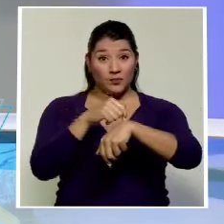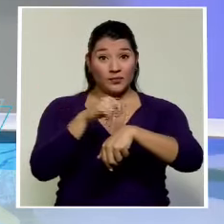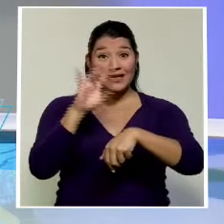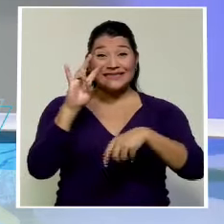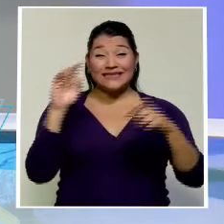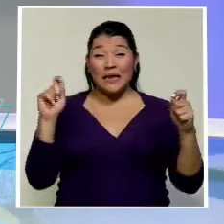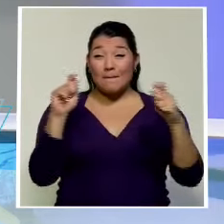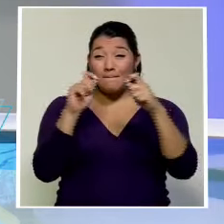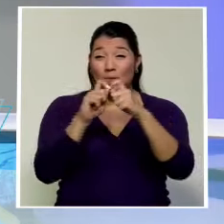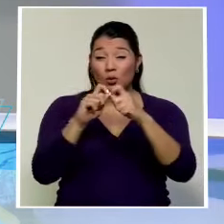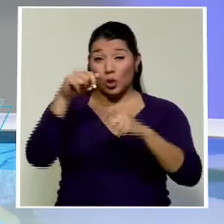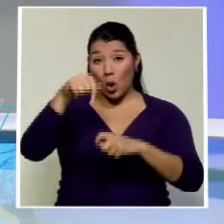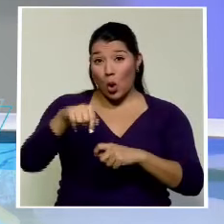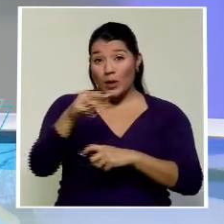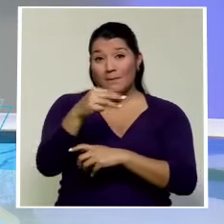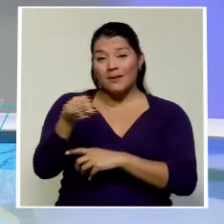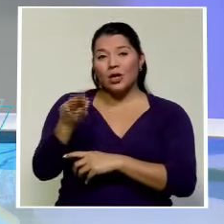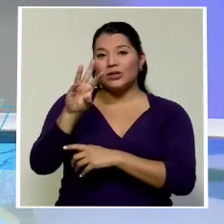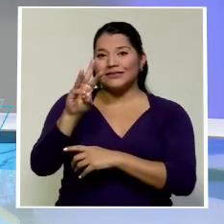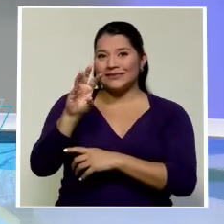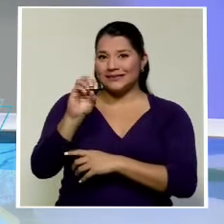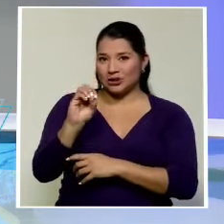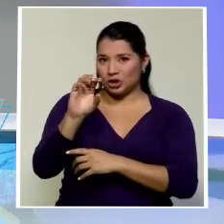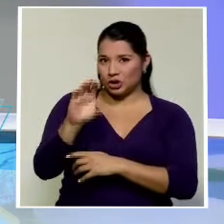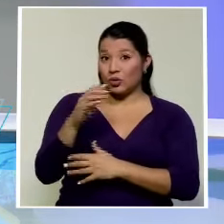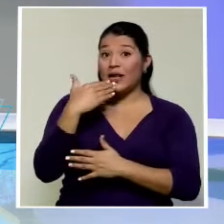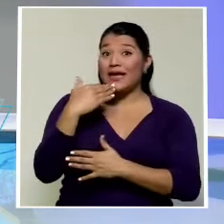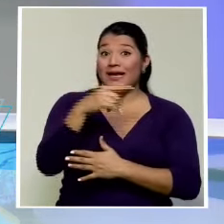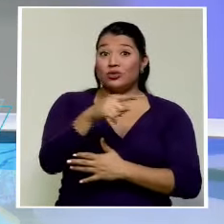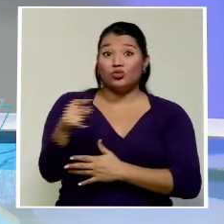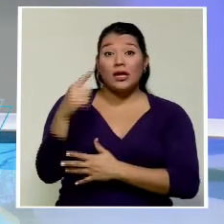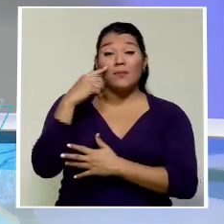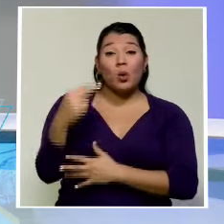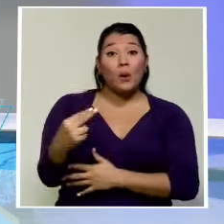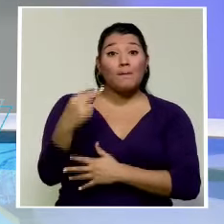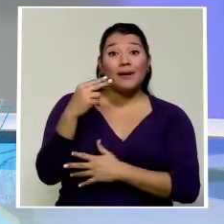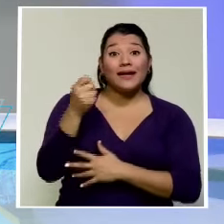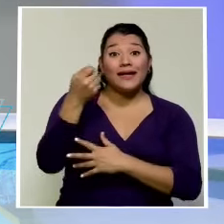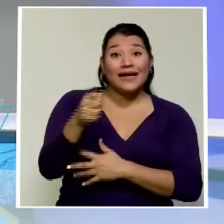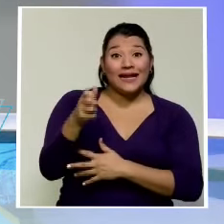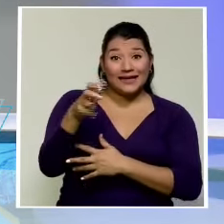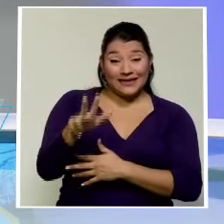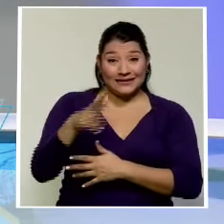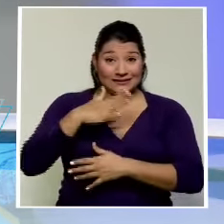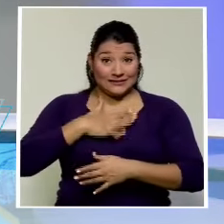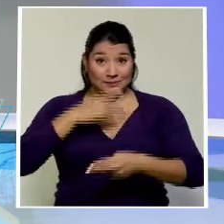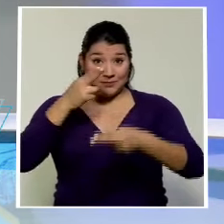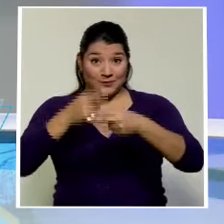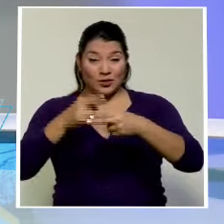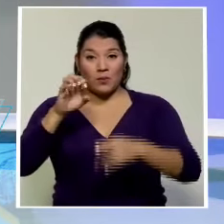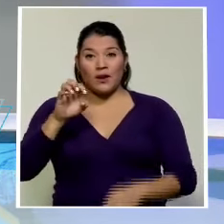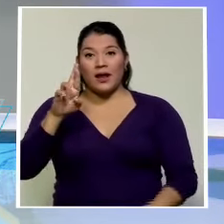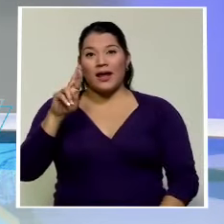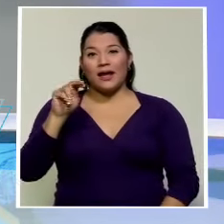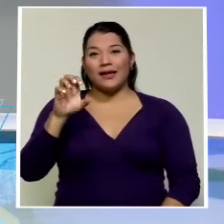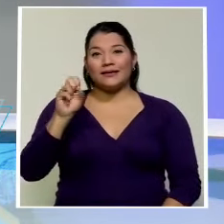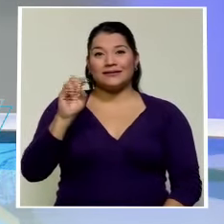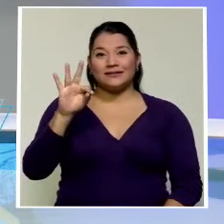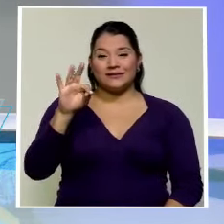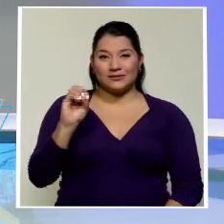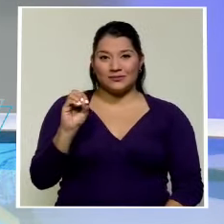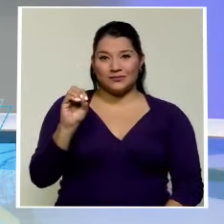de este miércoles 6 de octubre. Gracias por informarse con la señal de Canal 13. Soy Ernesto